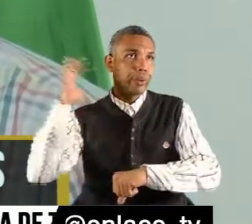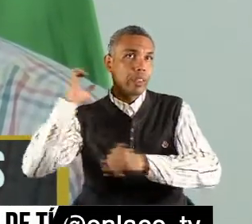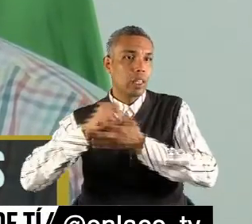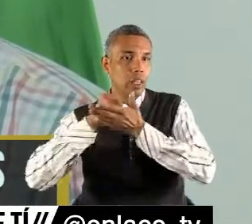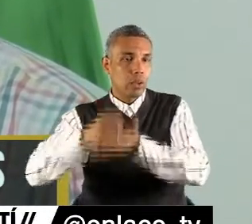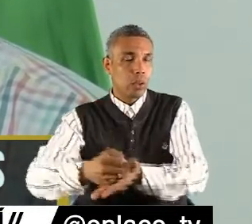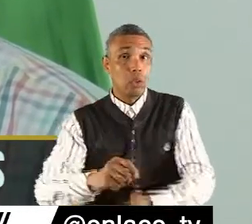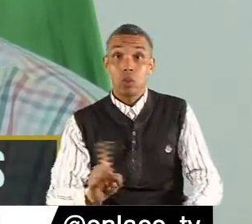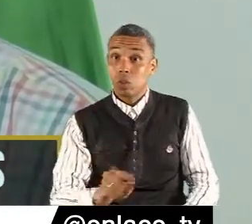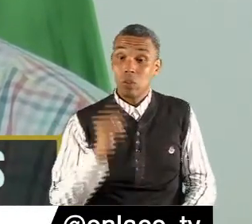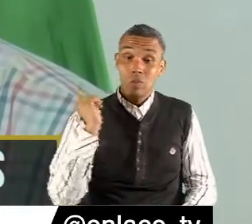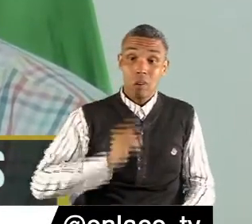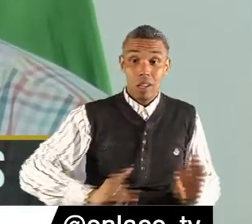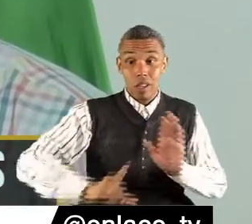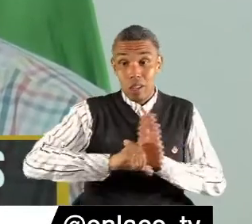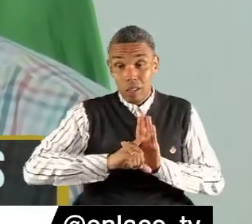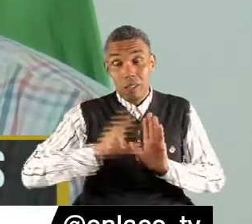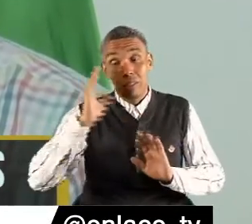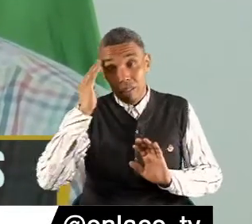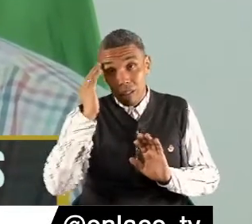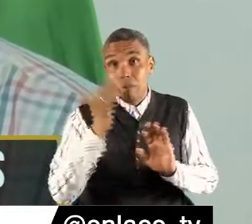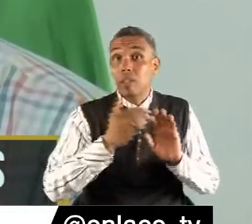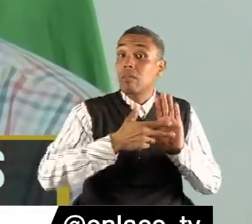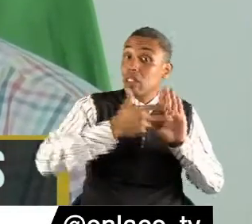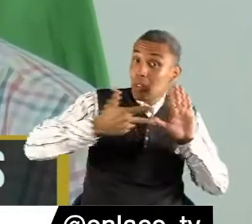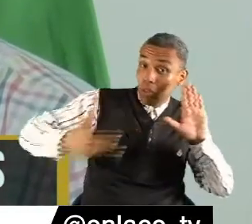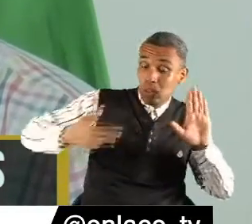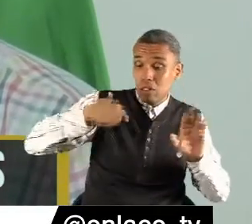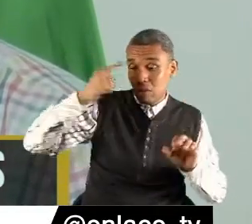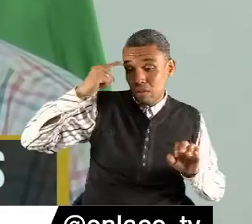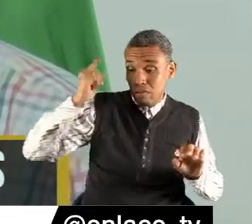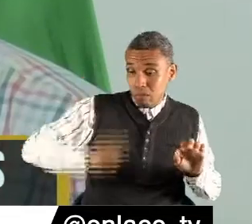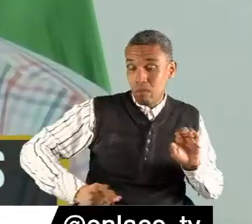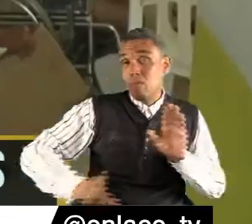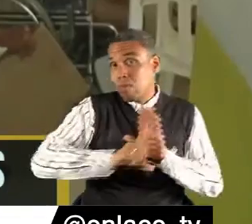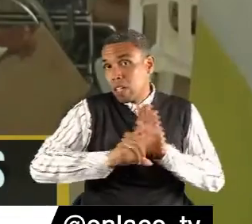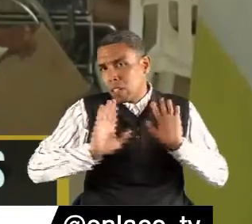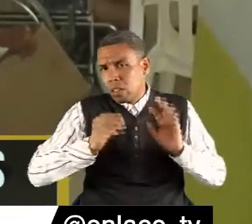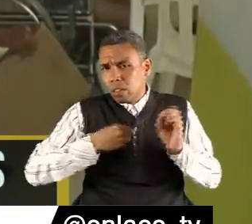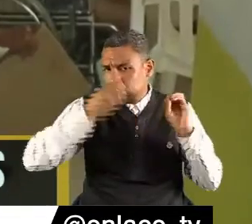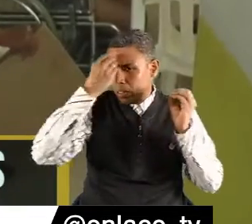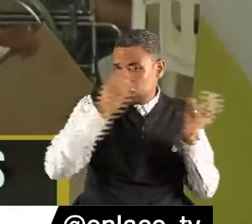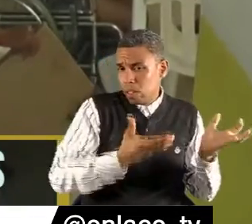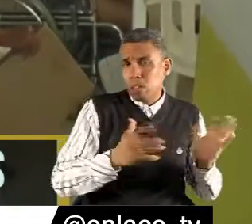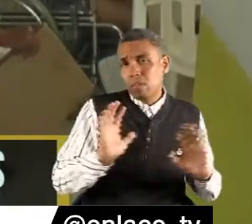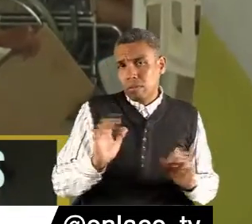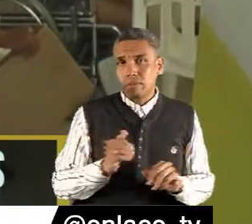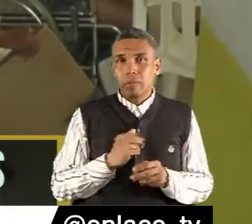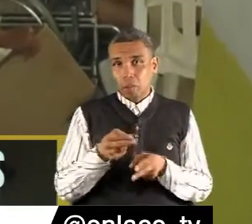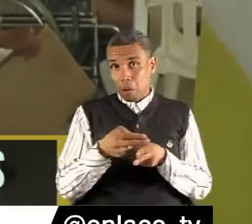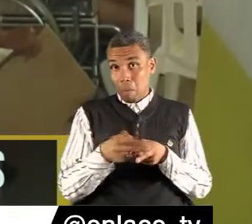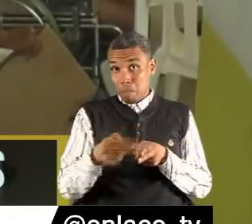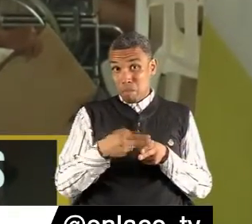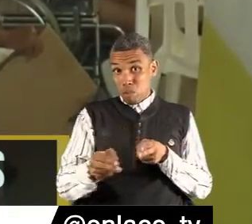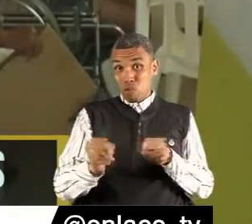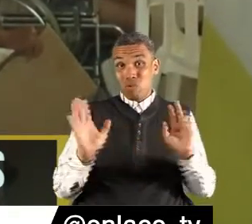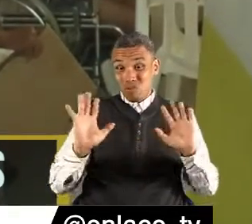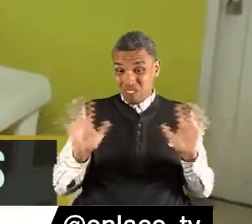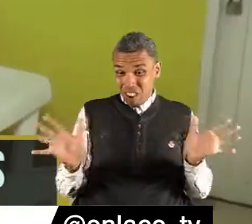que tiene esos adultos mayores. Y nosotros queremos cumplir ese derecho. Entonces, en los próximos días ya deben